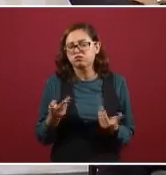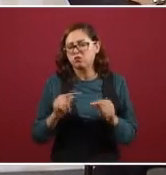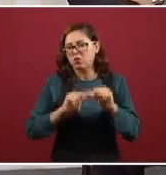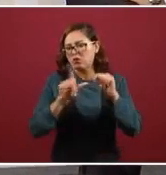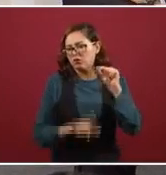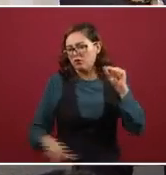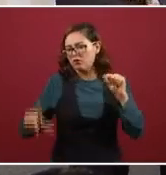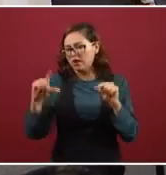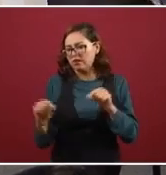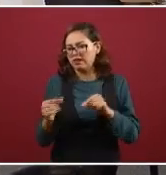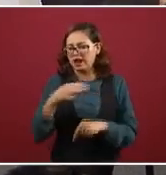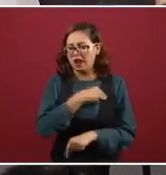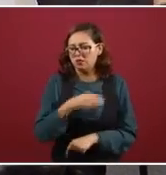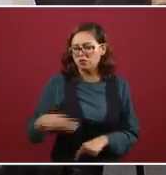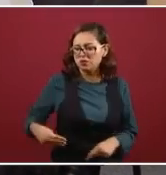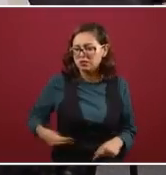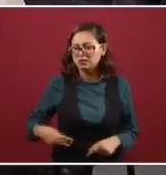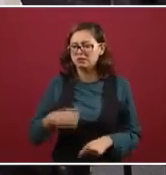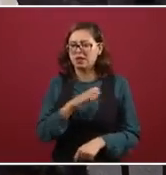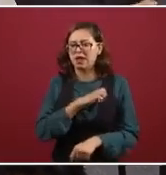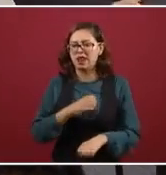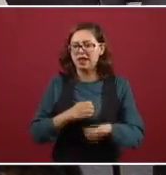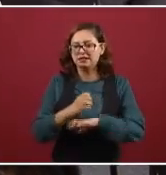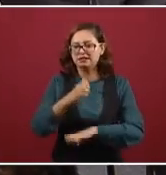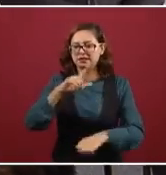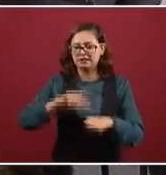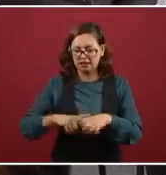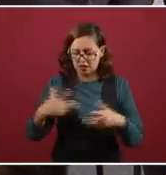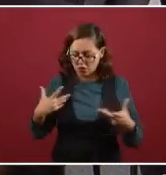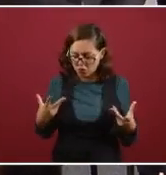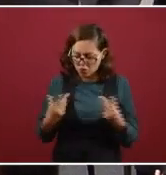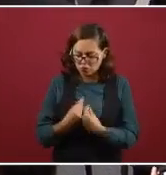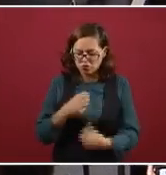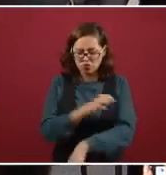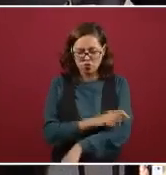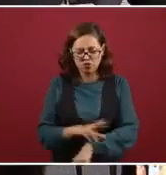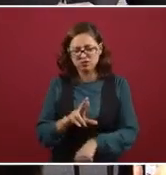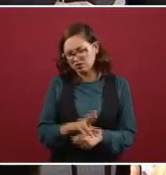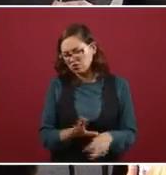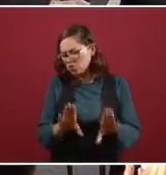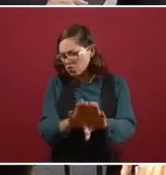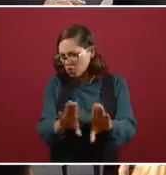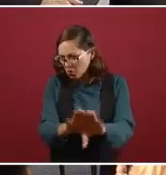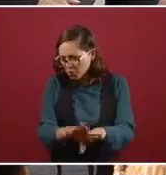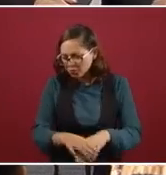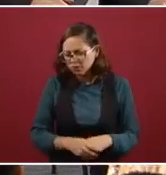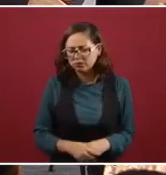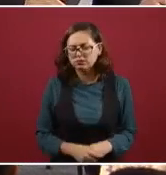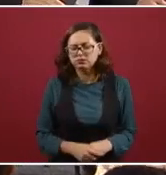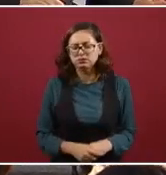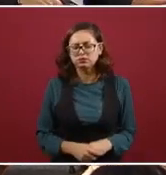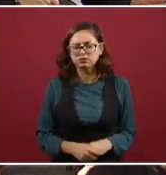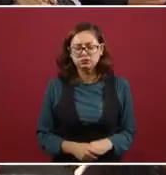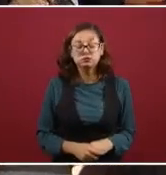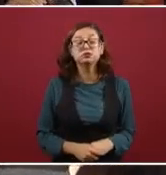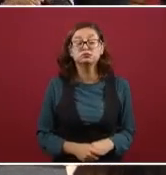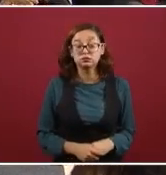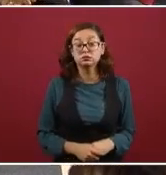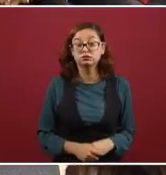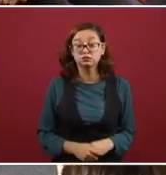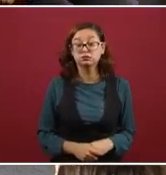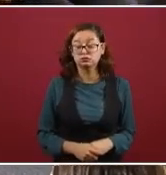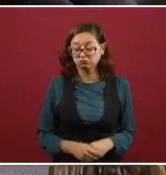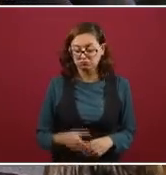los gobiernos municipales y estatales? Hay buena coordinación con el gobierno del estado en esta materia y